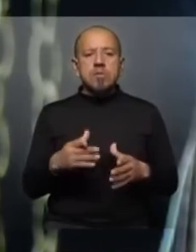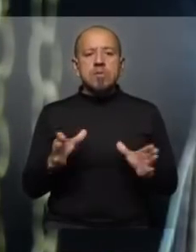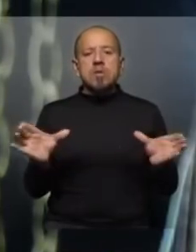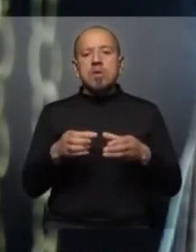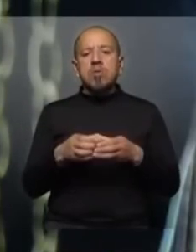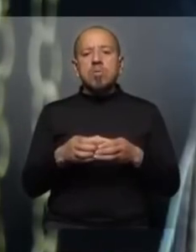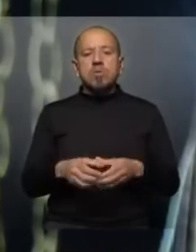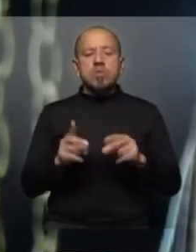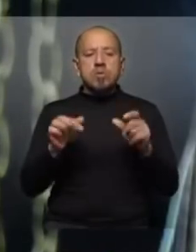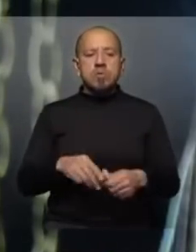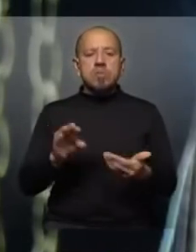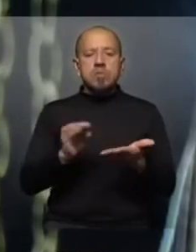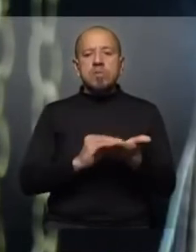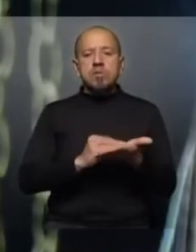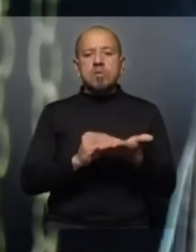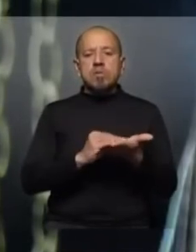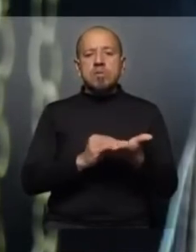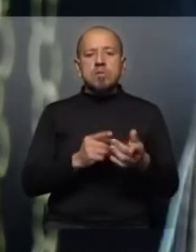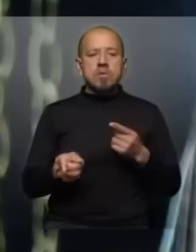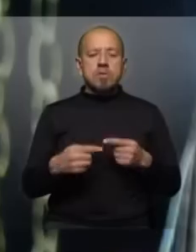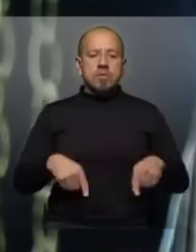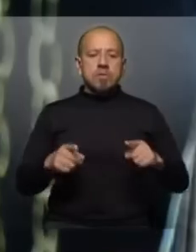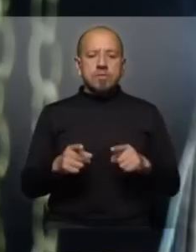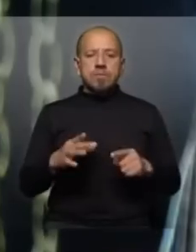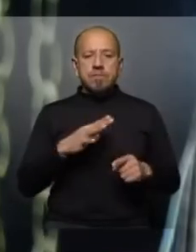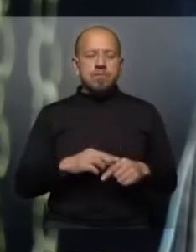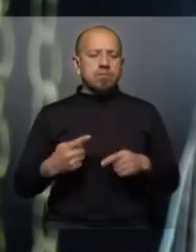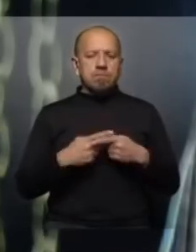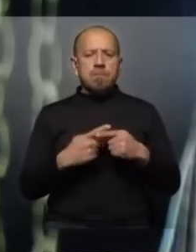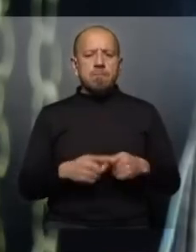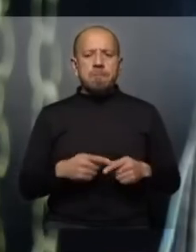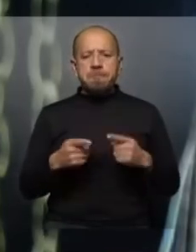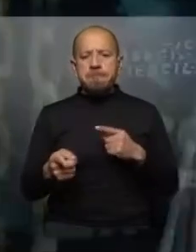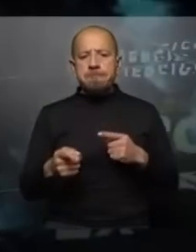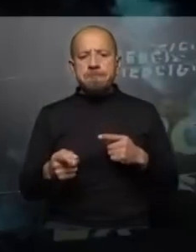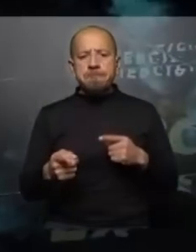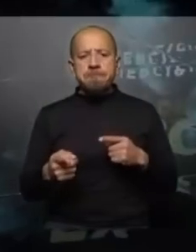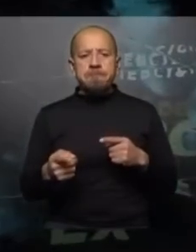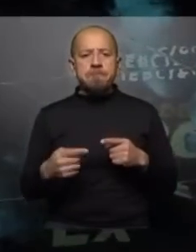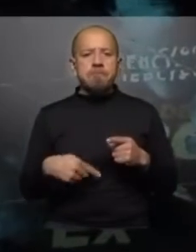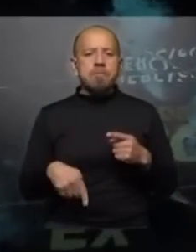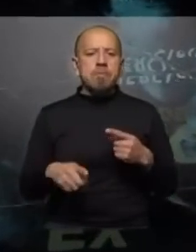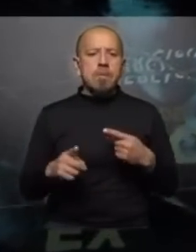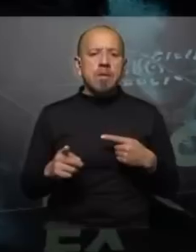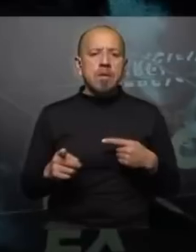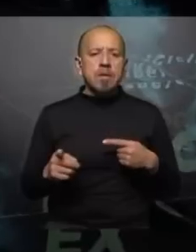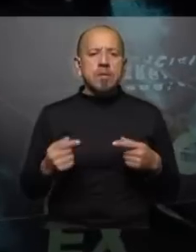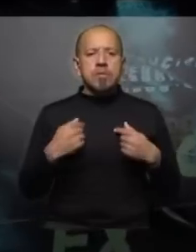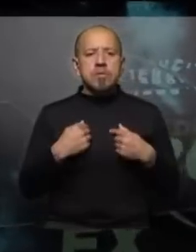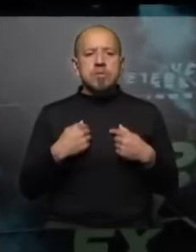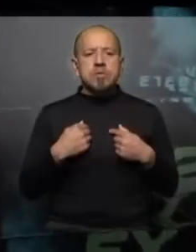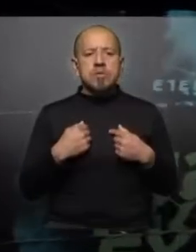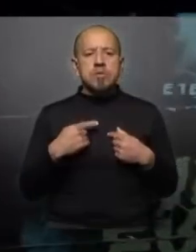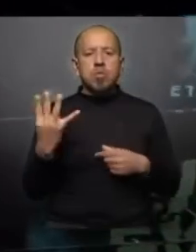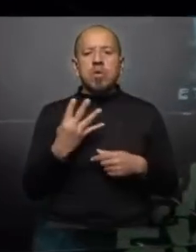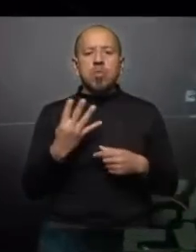asuntos administrativos del senado de la República cuando se estaba discutiendo este mi designación eh yo tenía 44